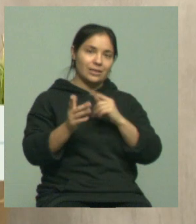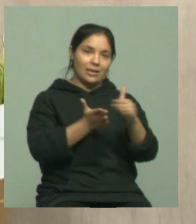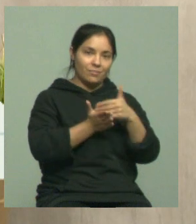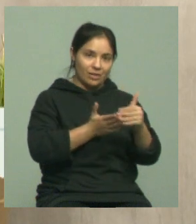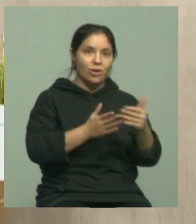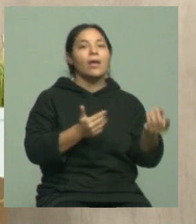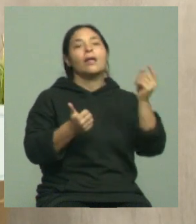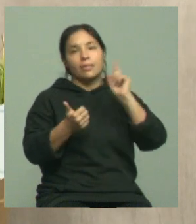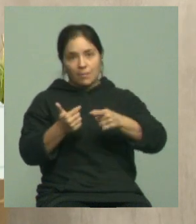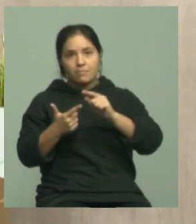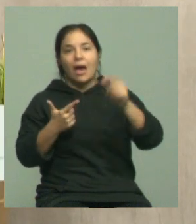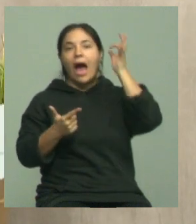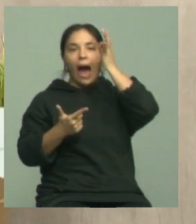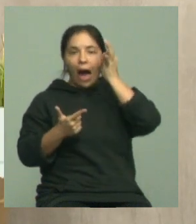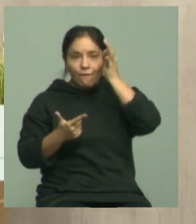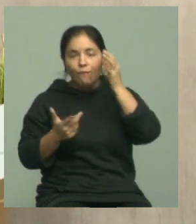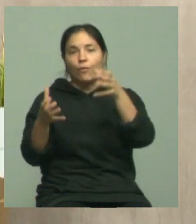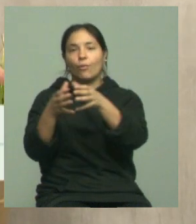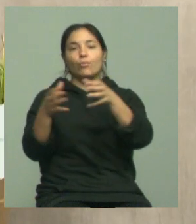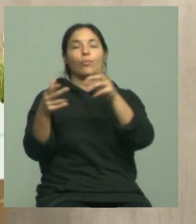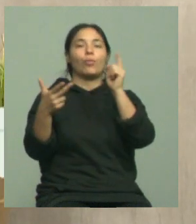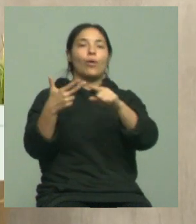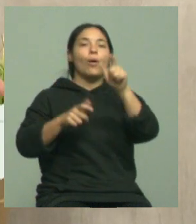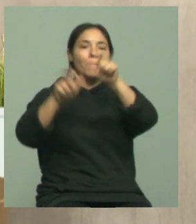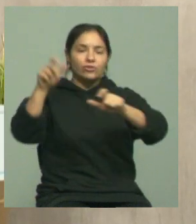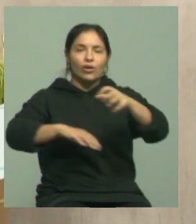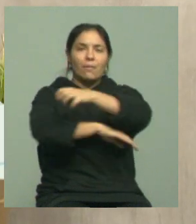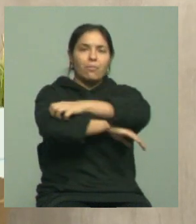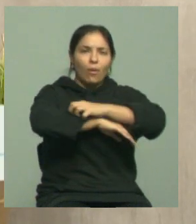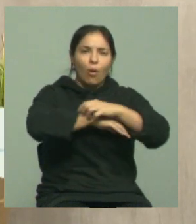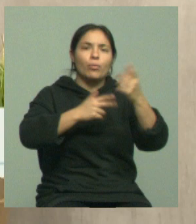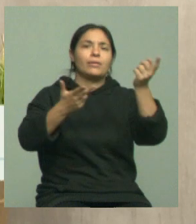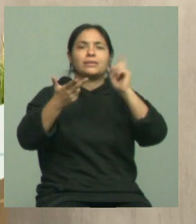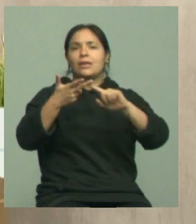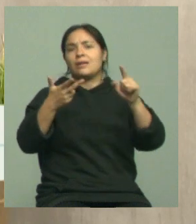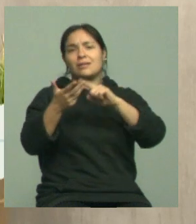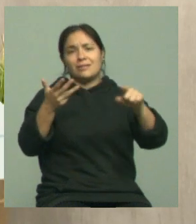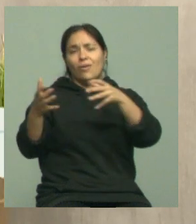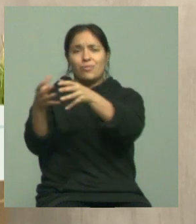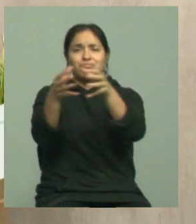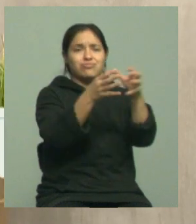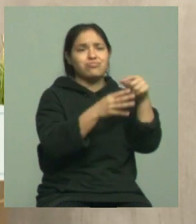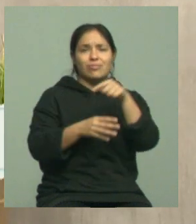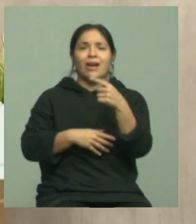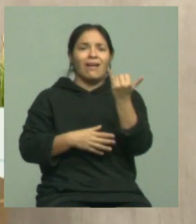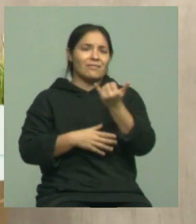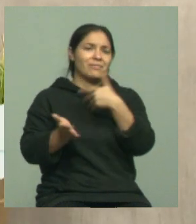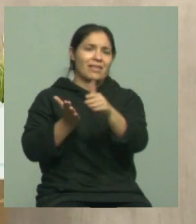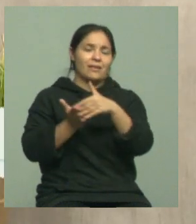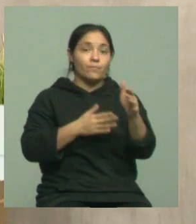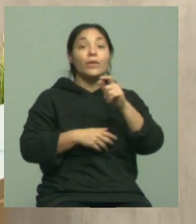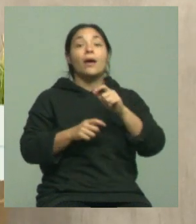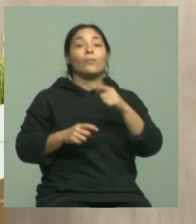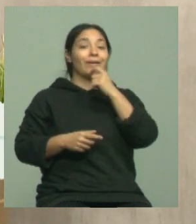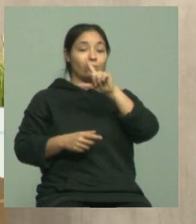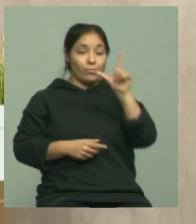las personas afro o las personas de los pobres, clases sociales bajas. Sí. Digo, hay un montón de grupos sociales,